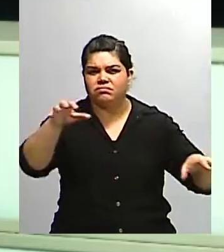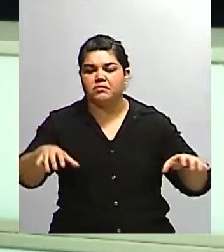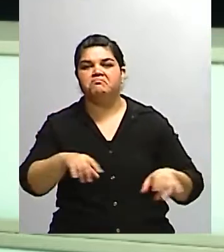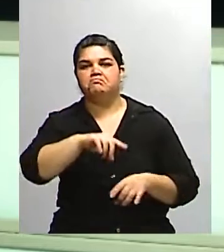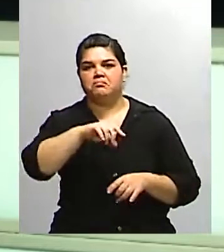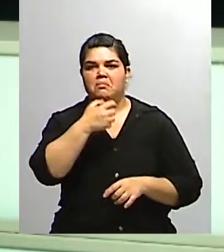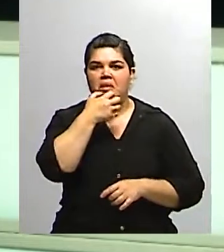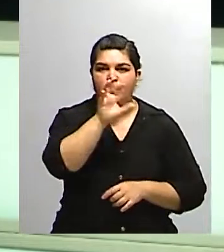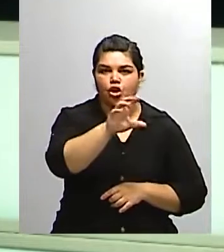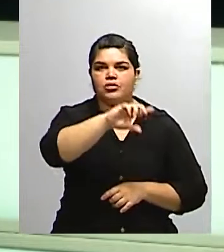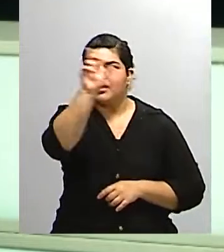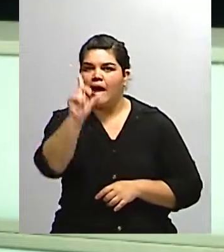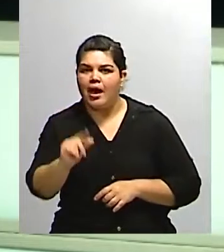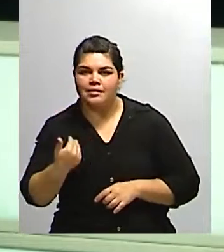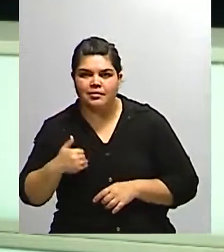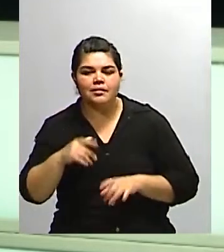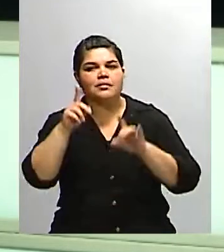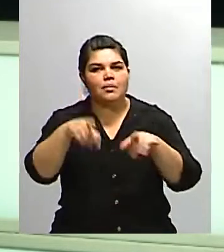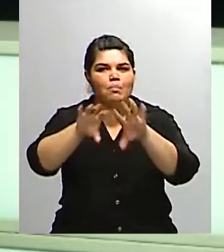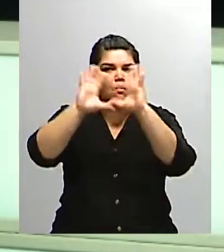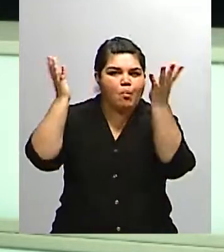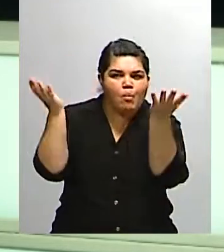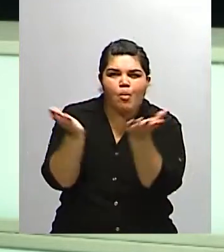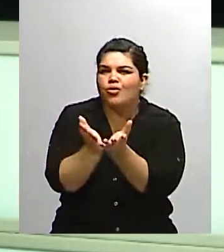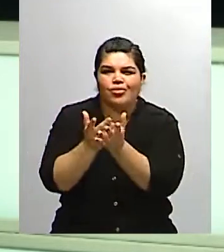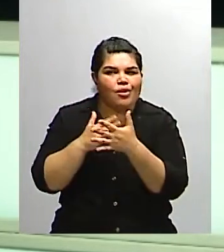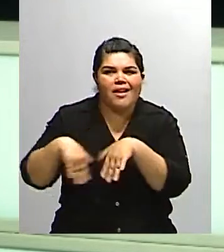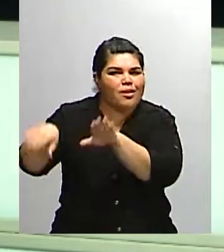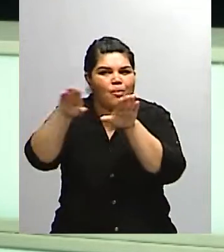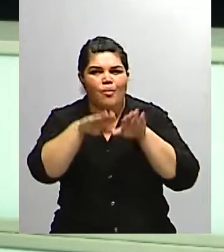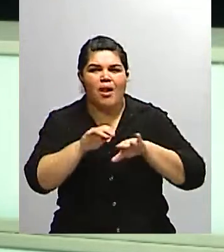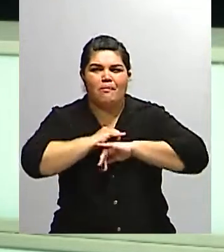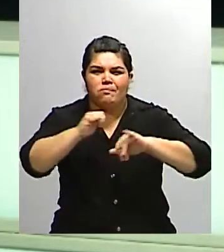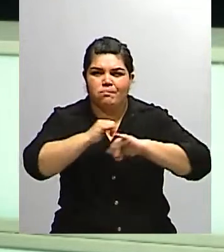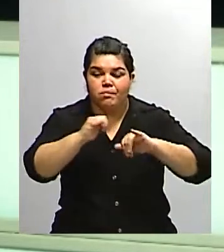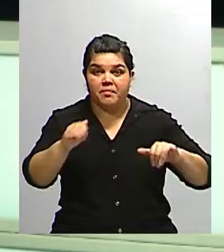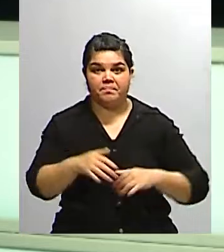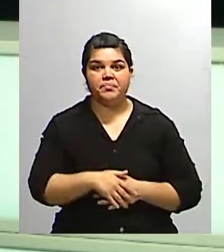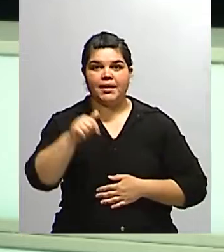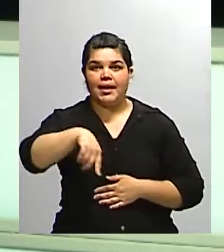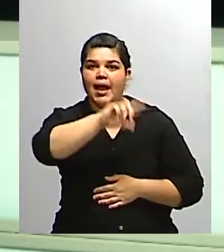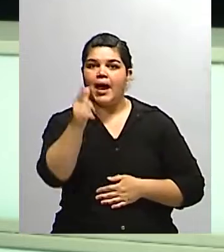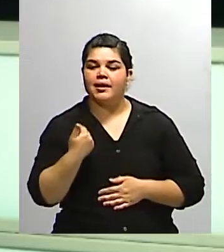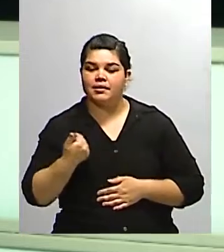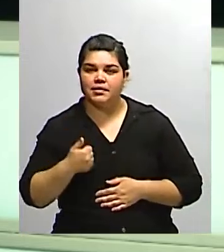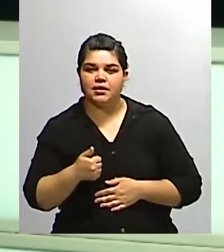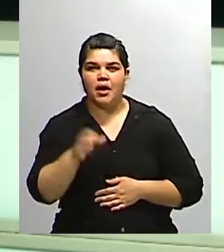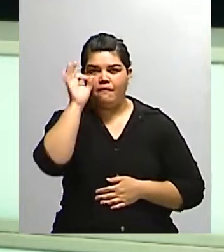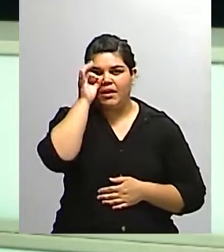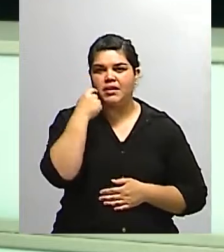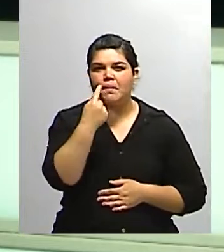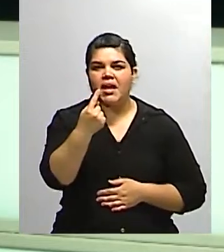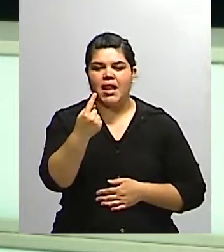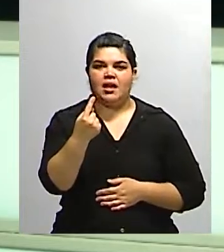en la provincia, sino a nivel mundial. Vamos a compartir algunos datos porque en Argentina se detectan por año unos 20.000